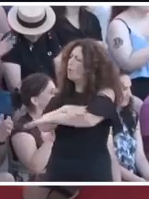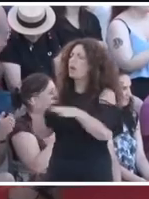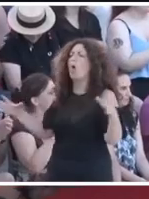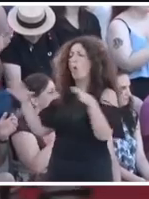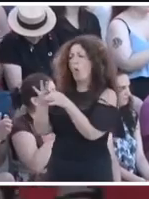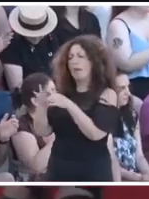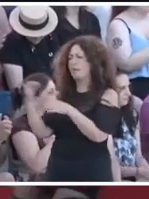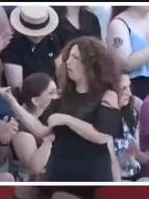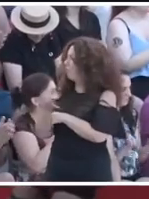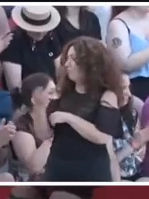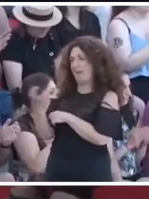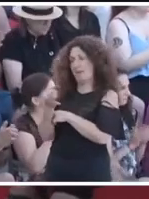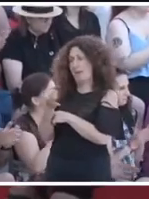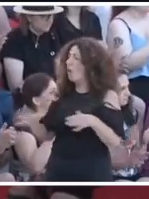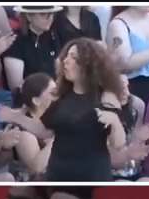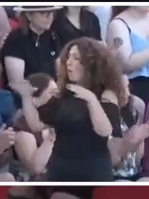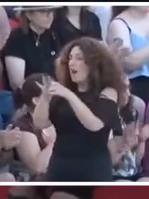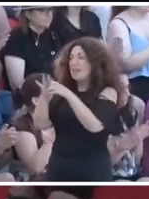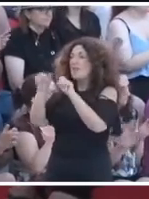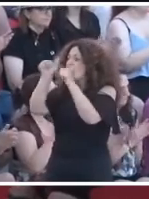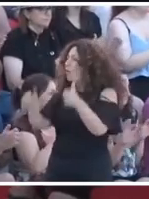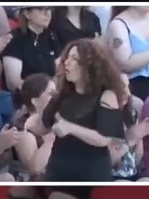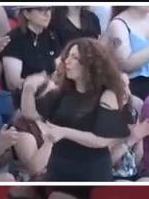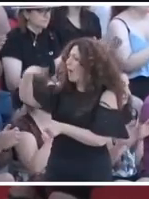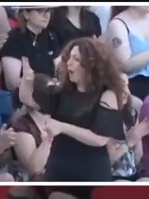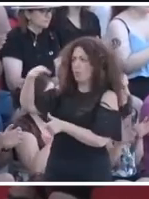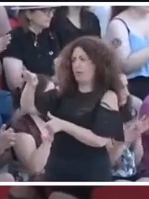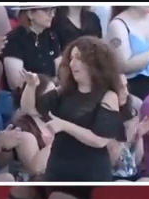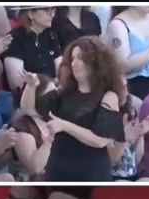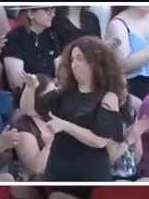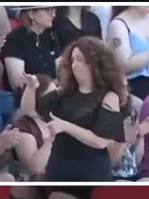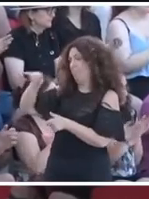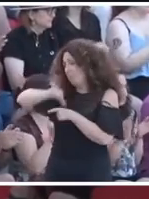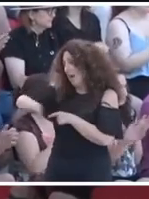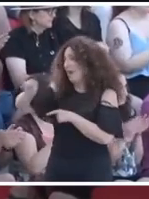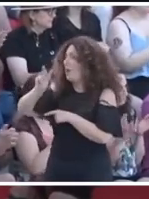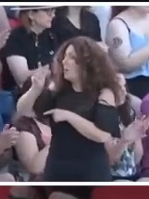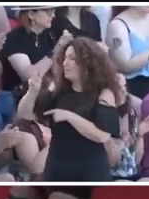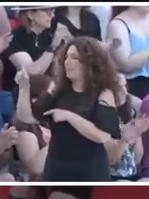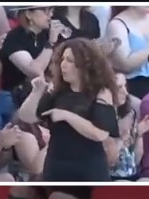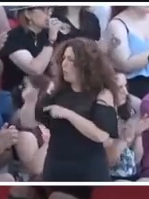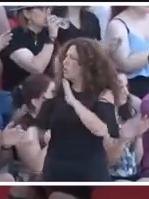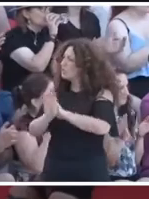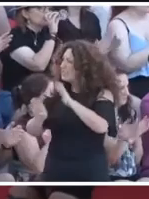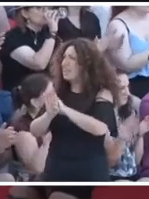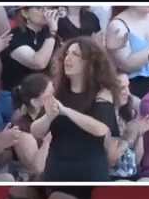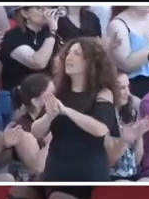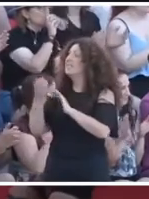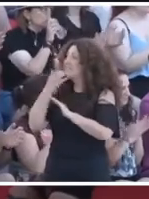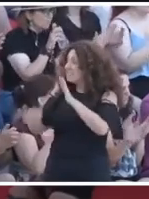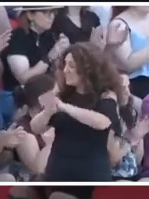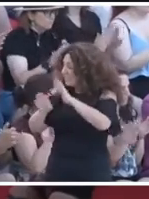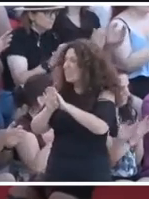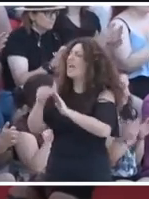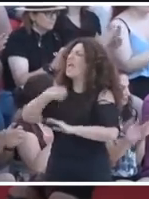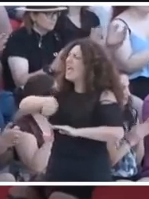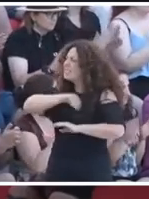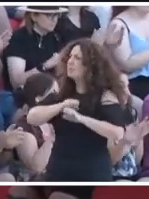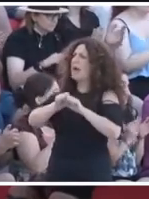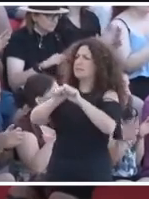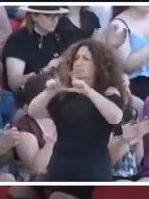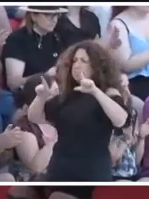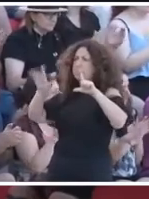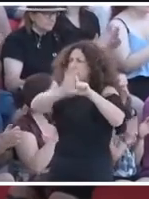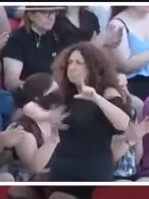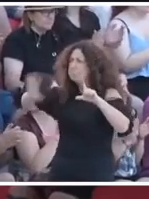es la única posibilidad a partir del 23 de julio para seguir ampliando esa España, para la gente